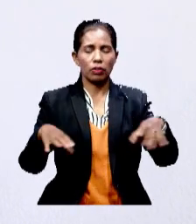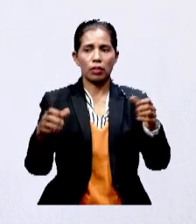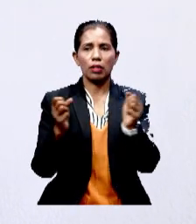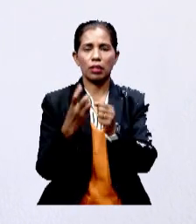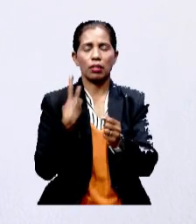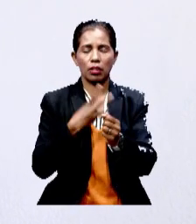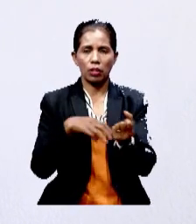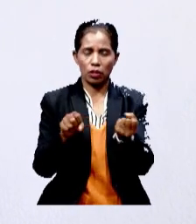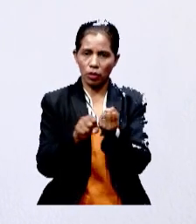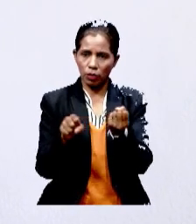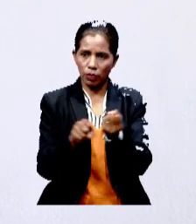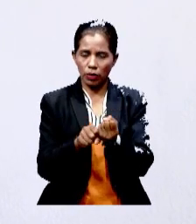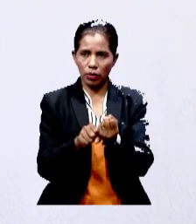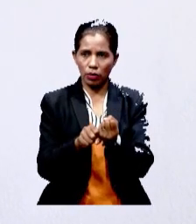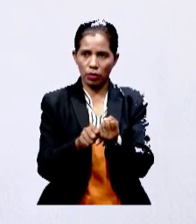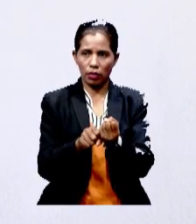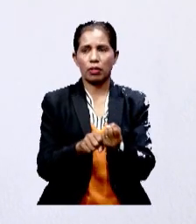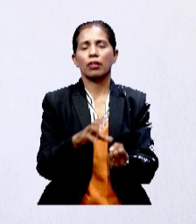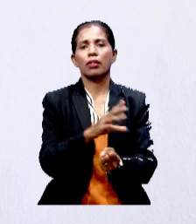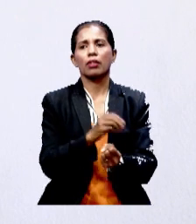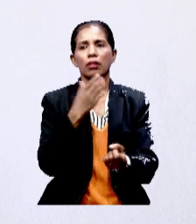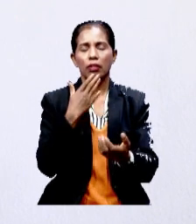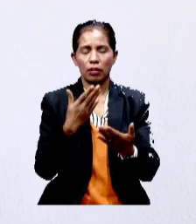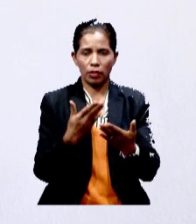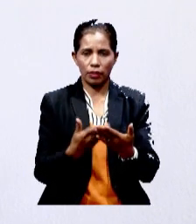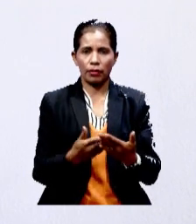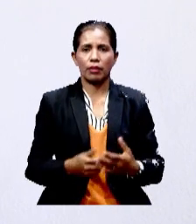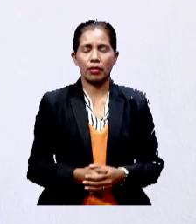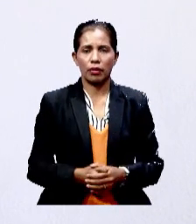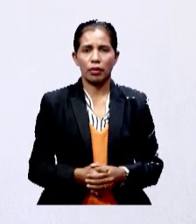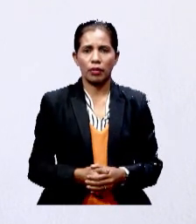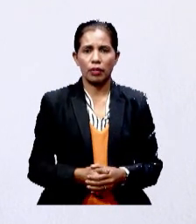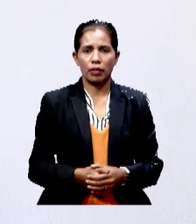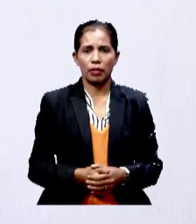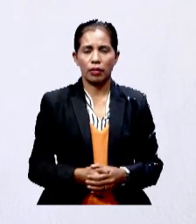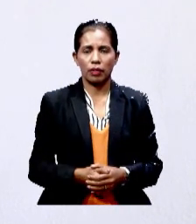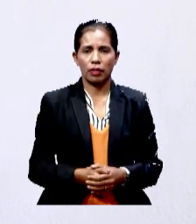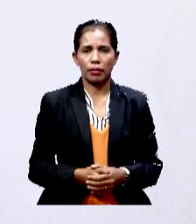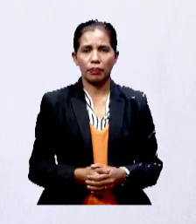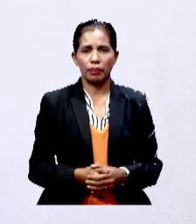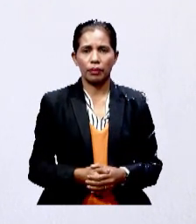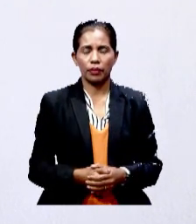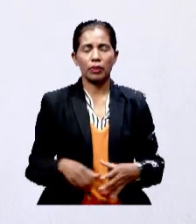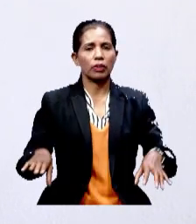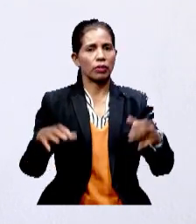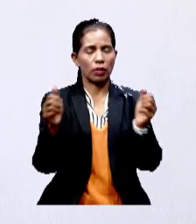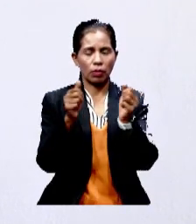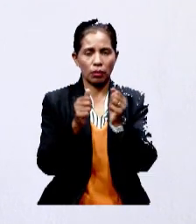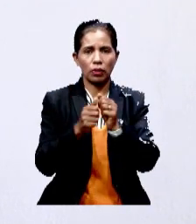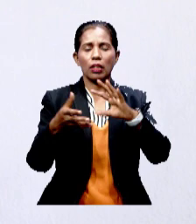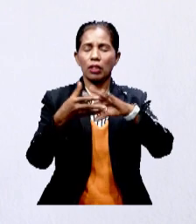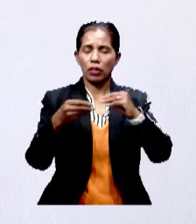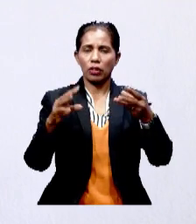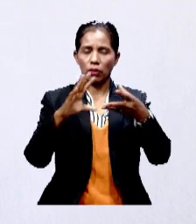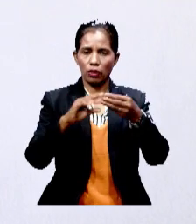amistad, solidaridad y son también sobre la base de una relación histórica que hay